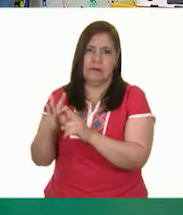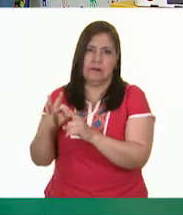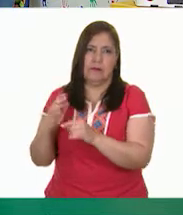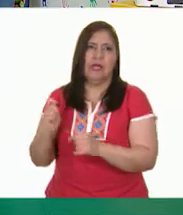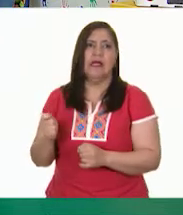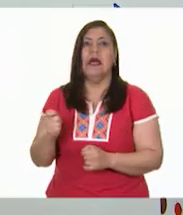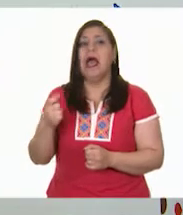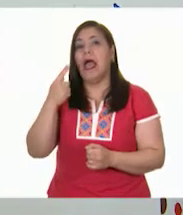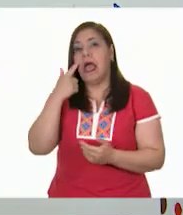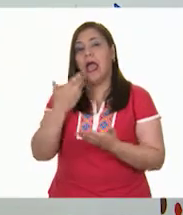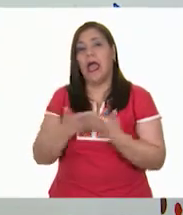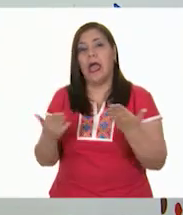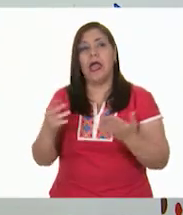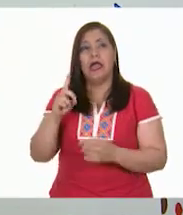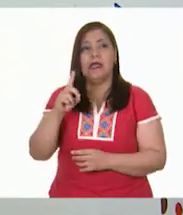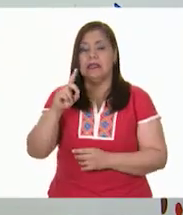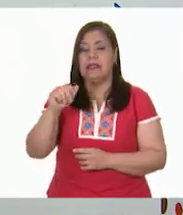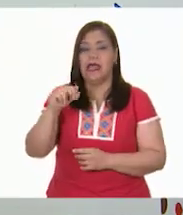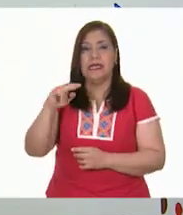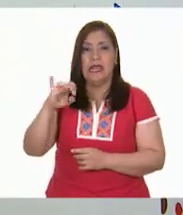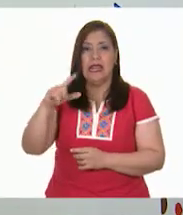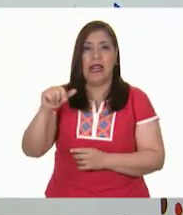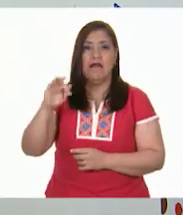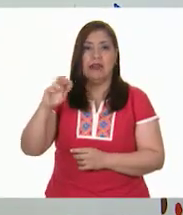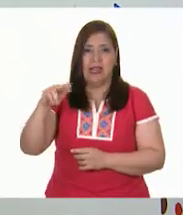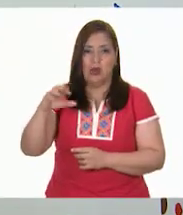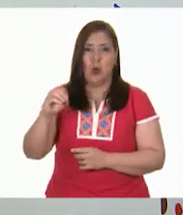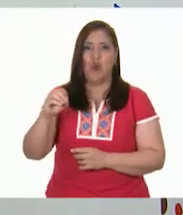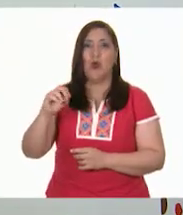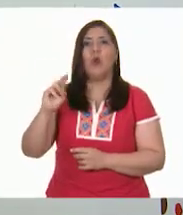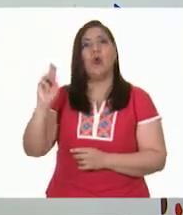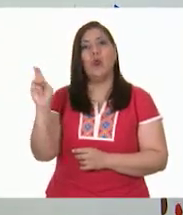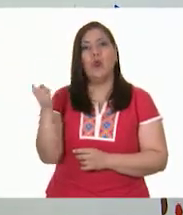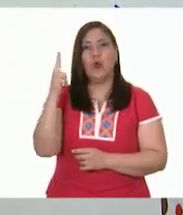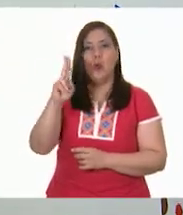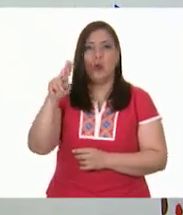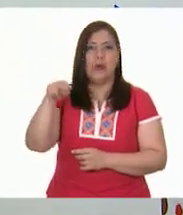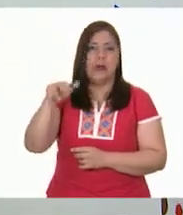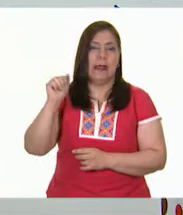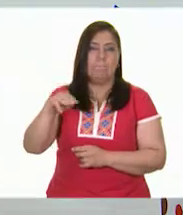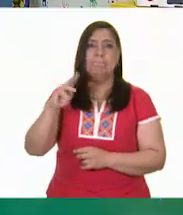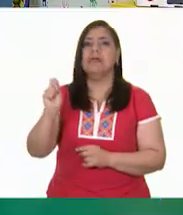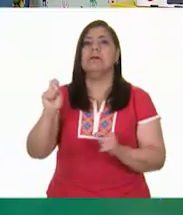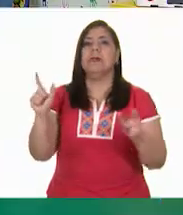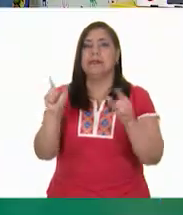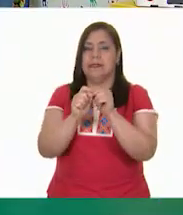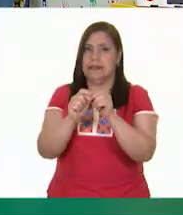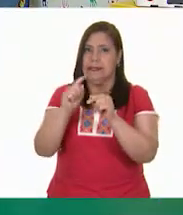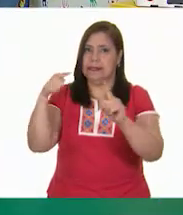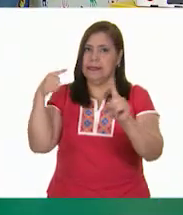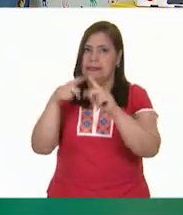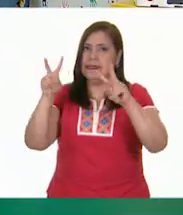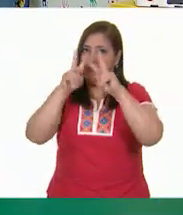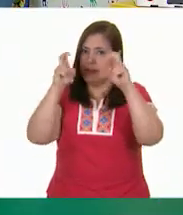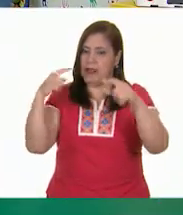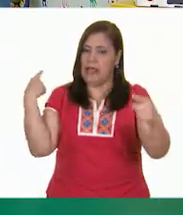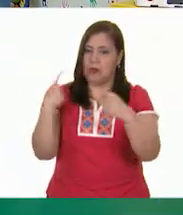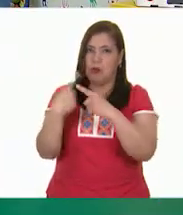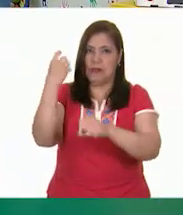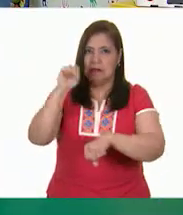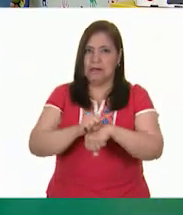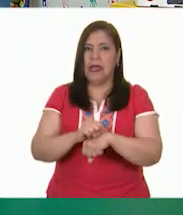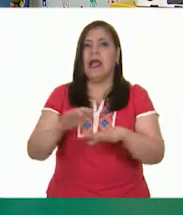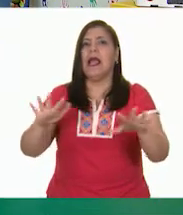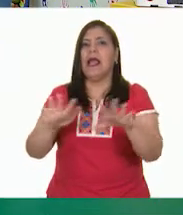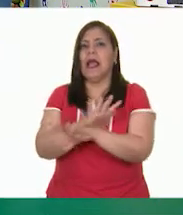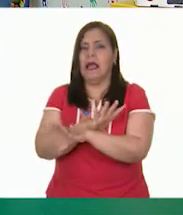la doctora Daniela Franco de la UNAM nos ayudará a hacer un resumen del tema. ¿Qué vimos esta semana? Los cambios